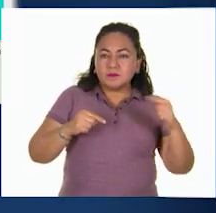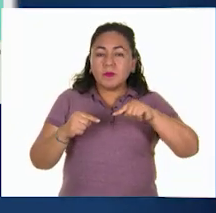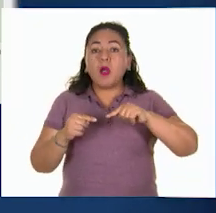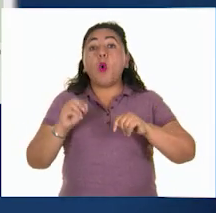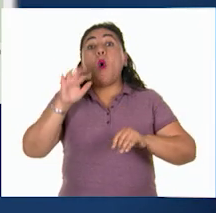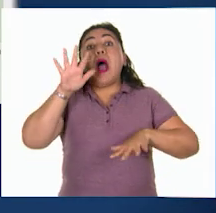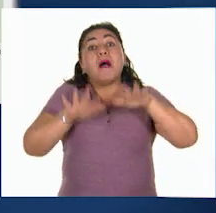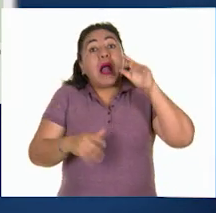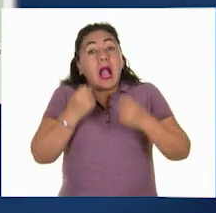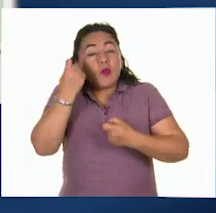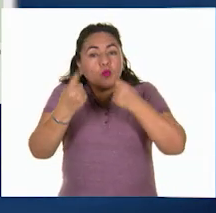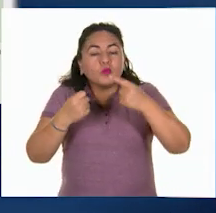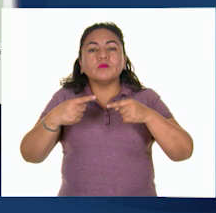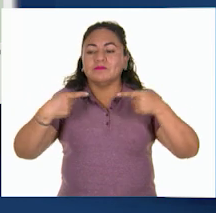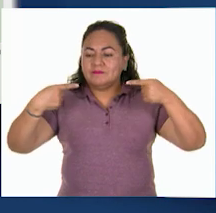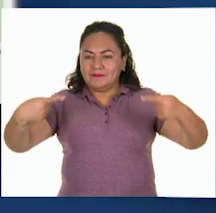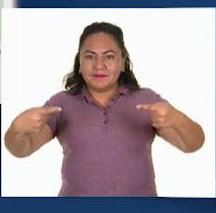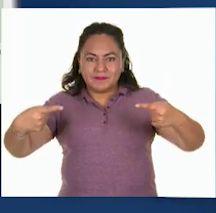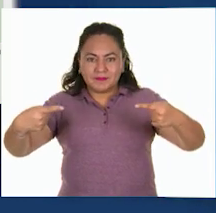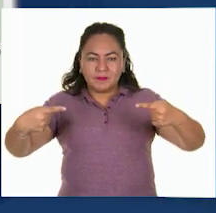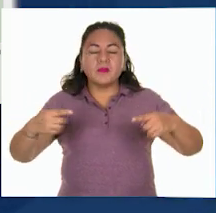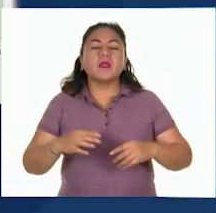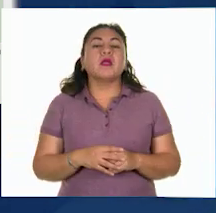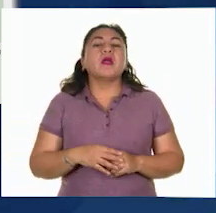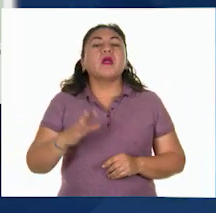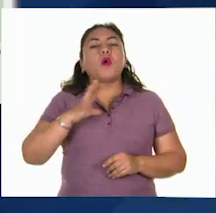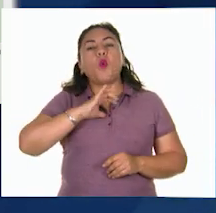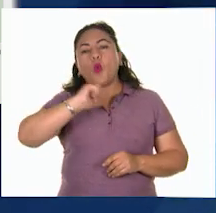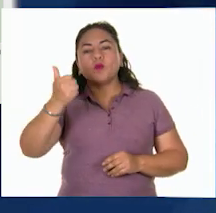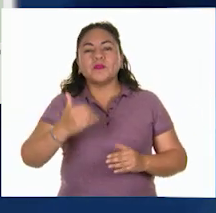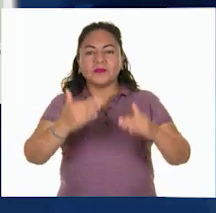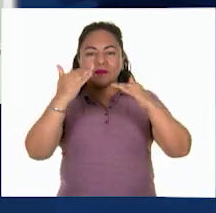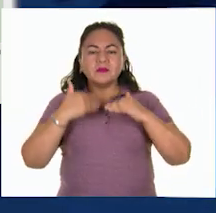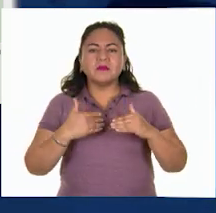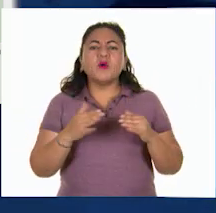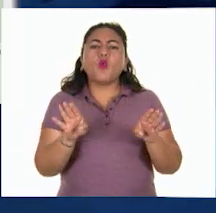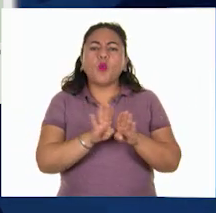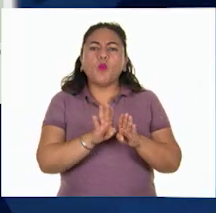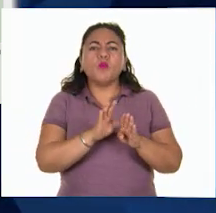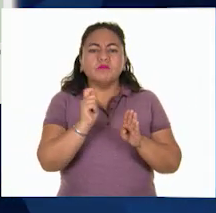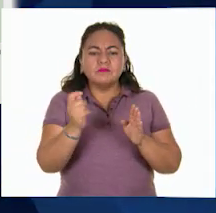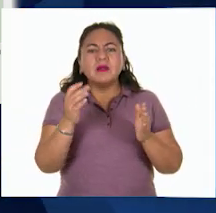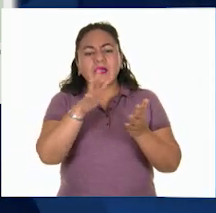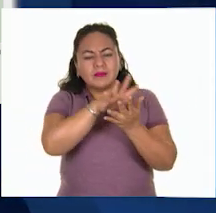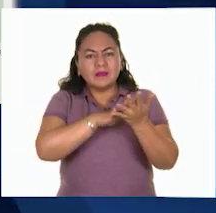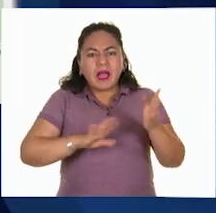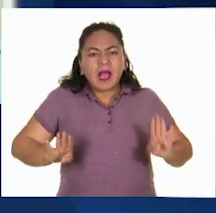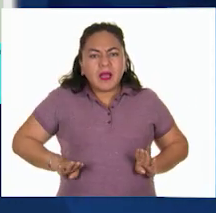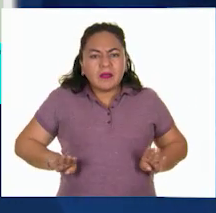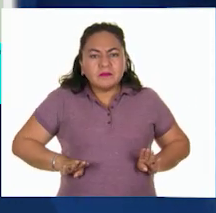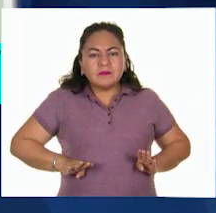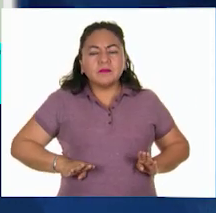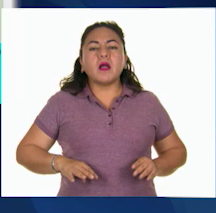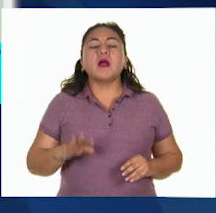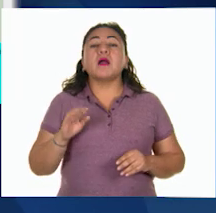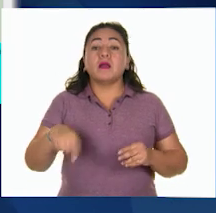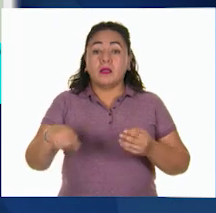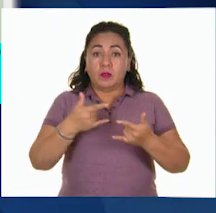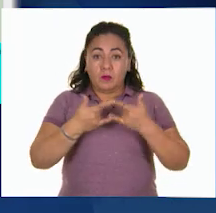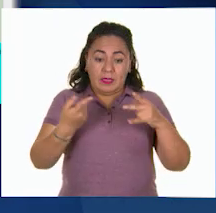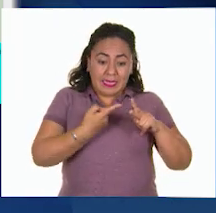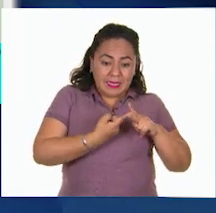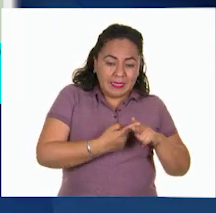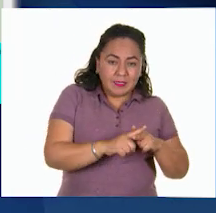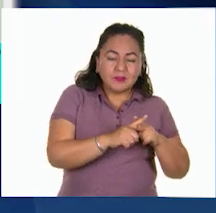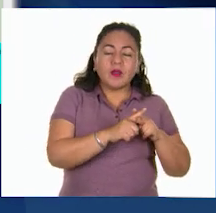largos. Y finalmente, ¿cómo se denominan las partes de que se compone el texto? En el cuento es inicio,